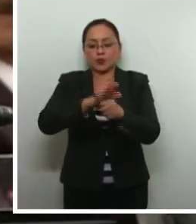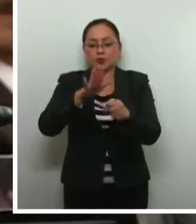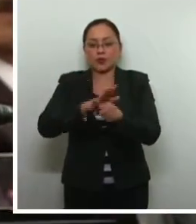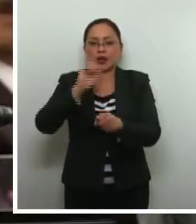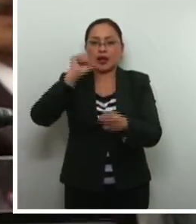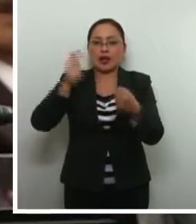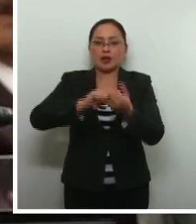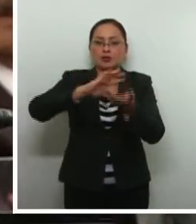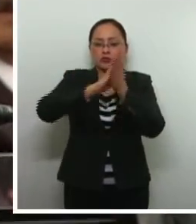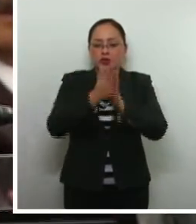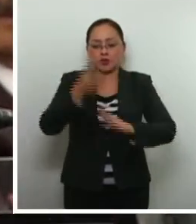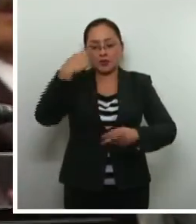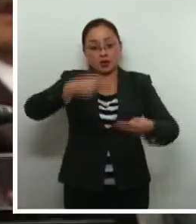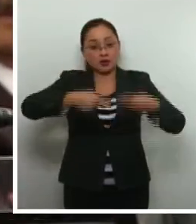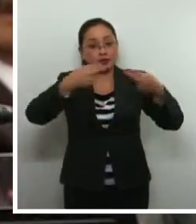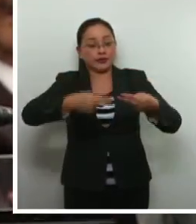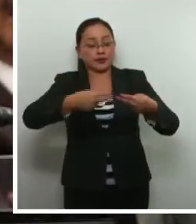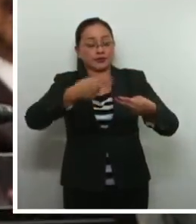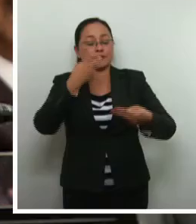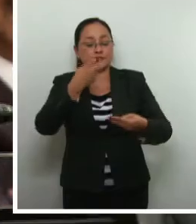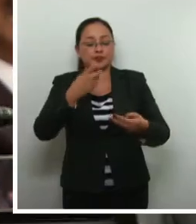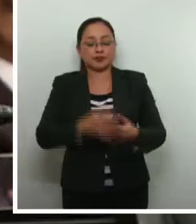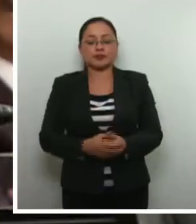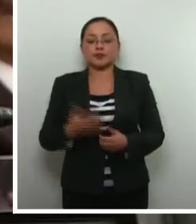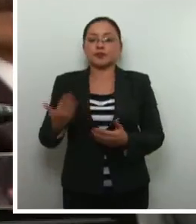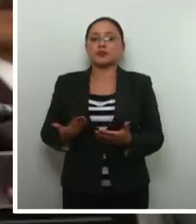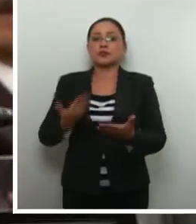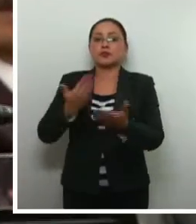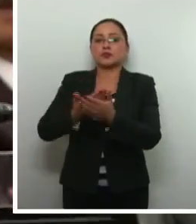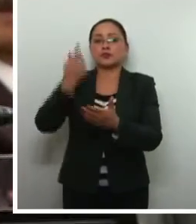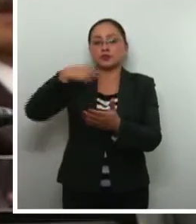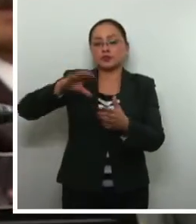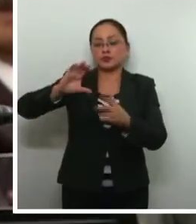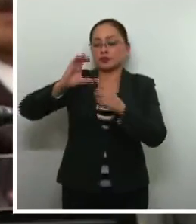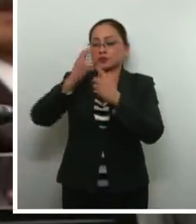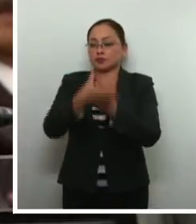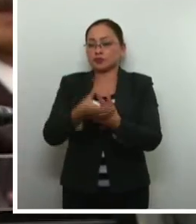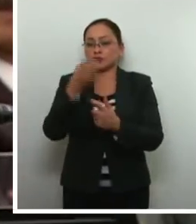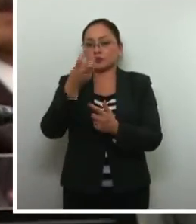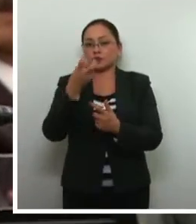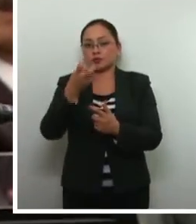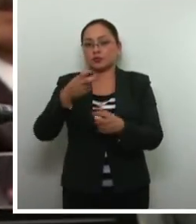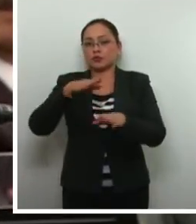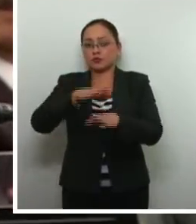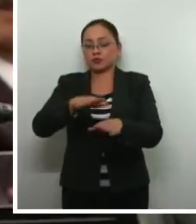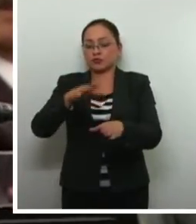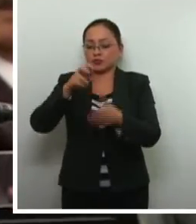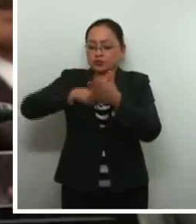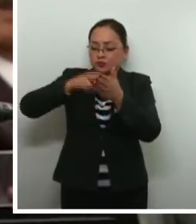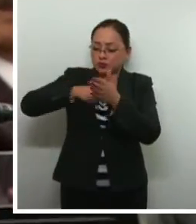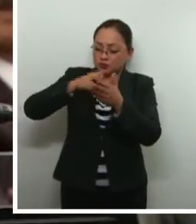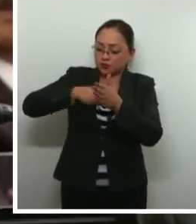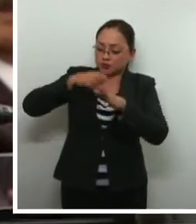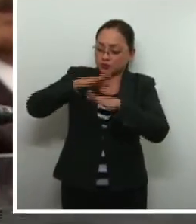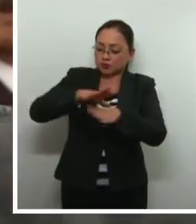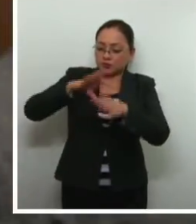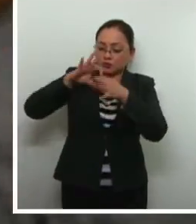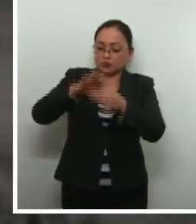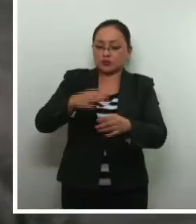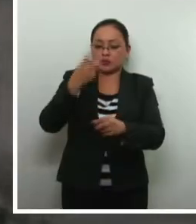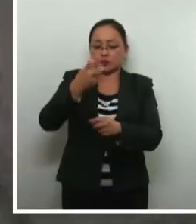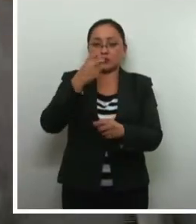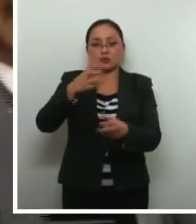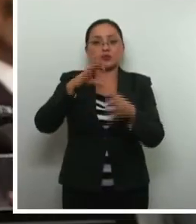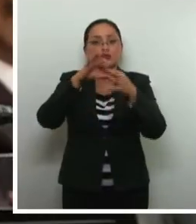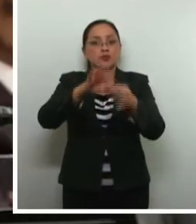especulación. La propuesta de la comisión no hizo ninguna modificación a esa